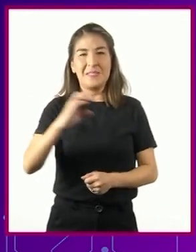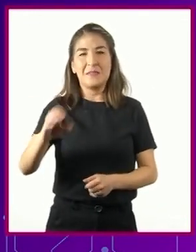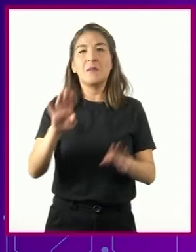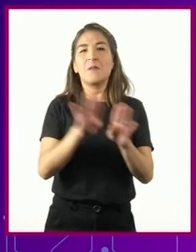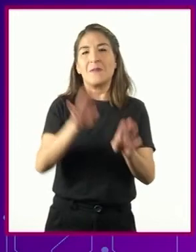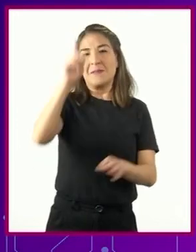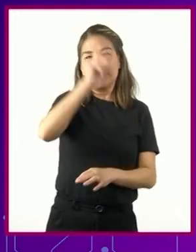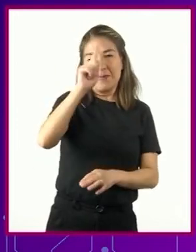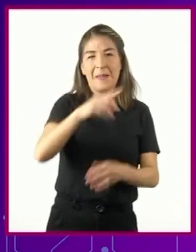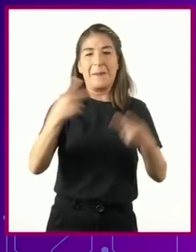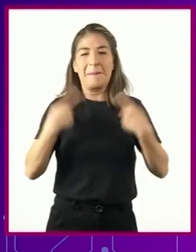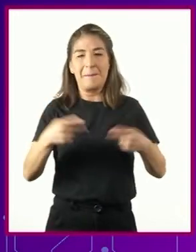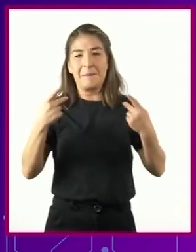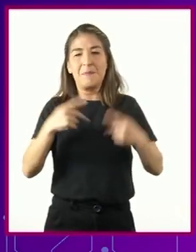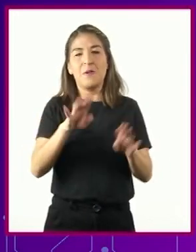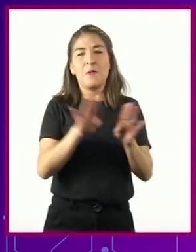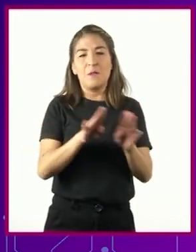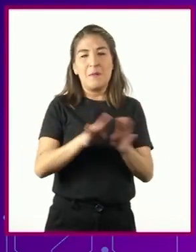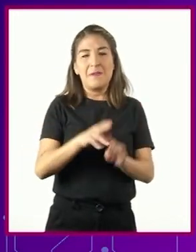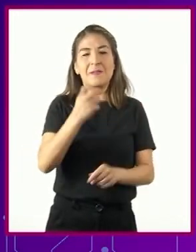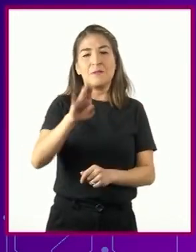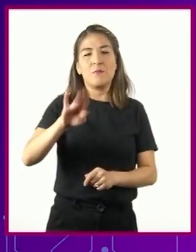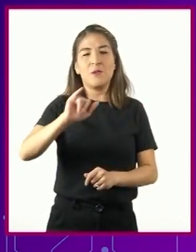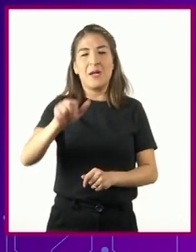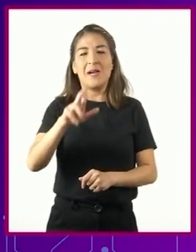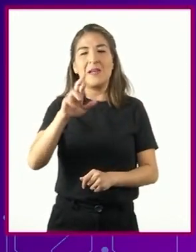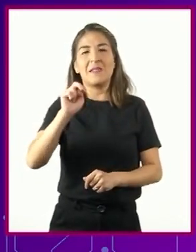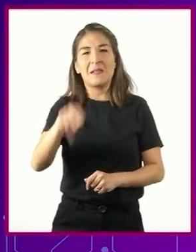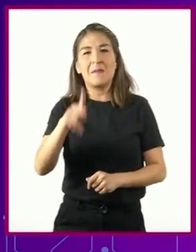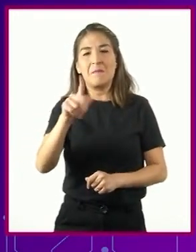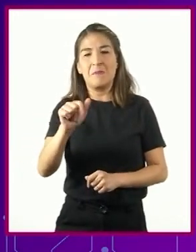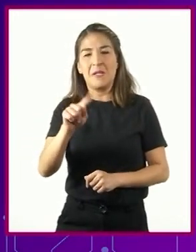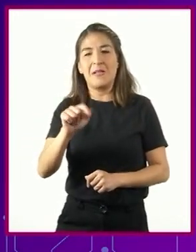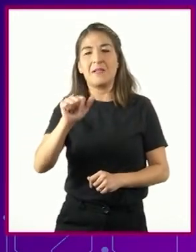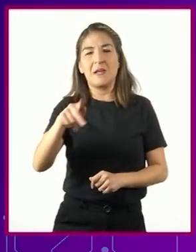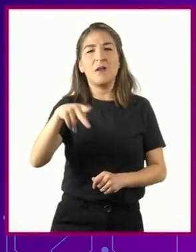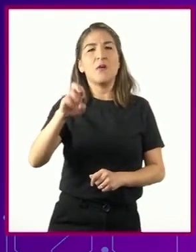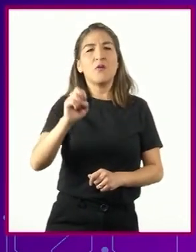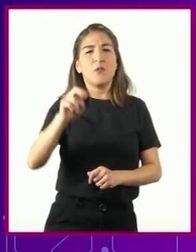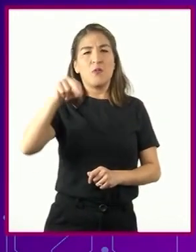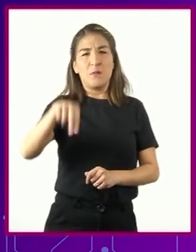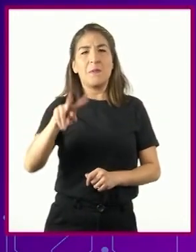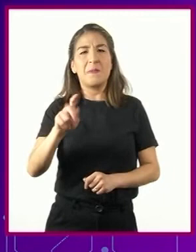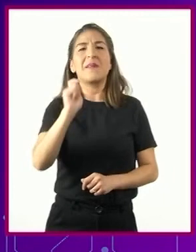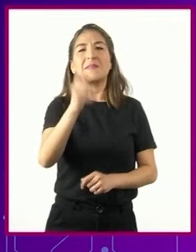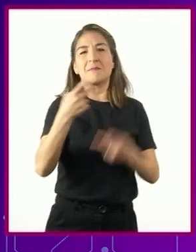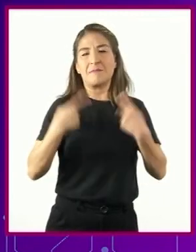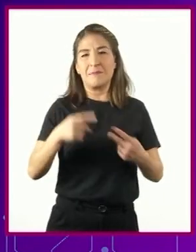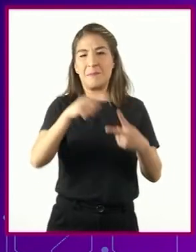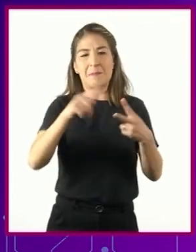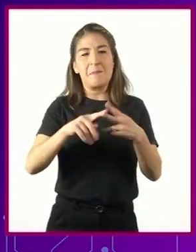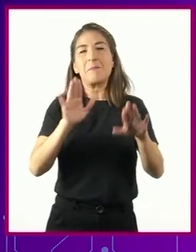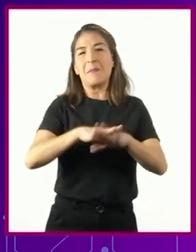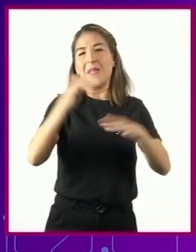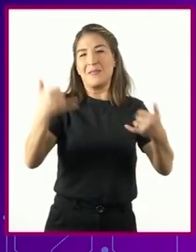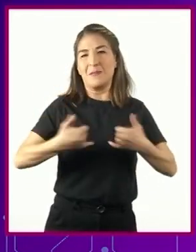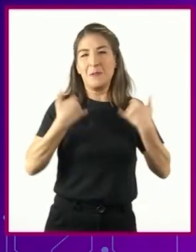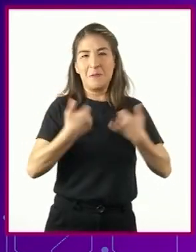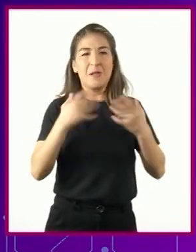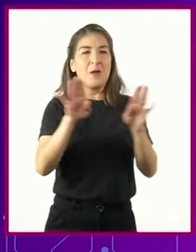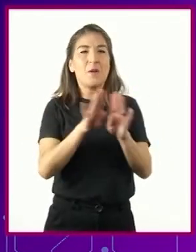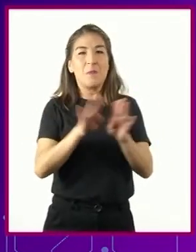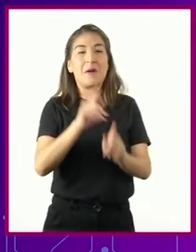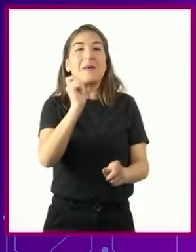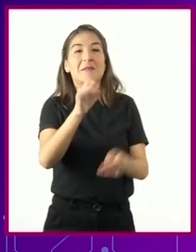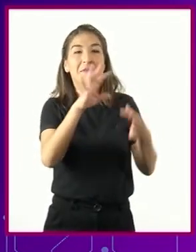palabras de Bukharin y Piatakov. Son a mi juicio los que más se destacan entre los más jóvenes y al